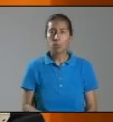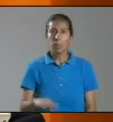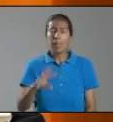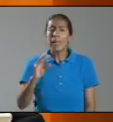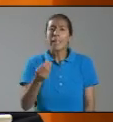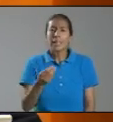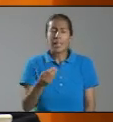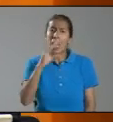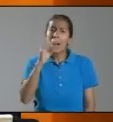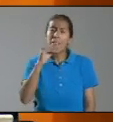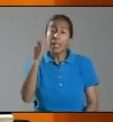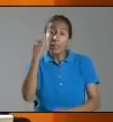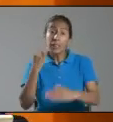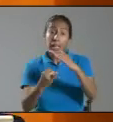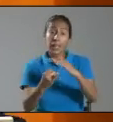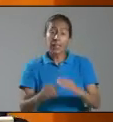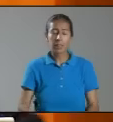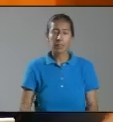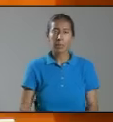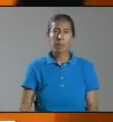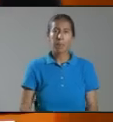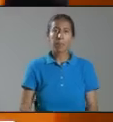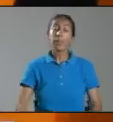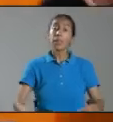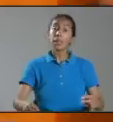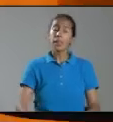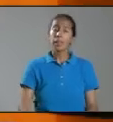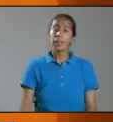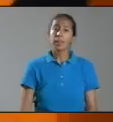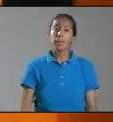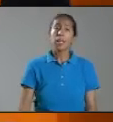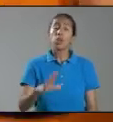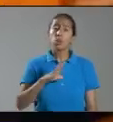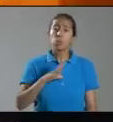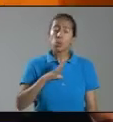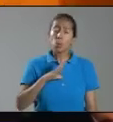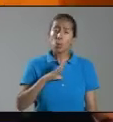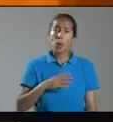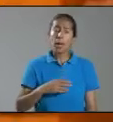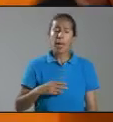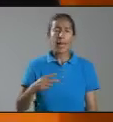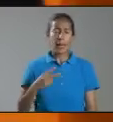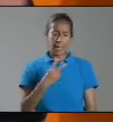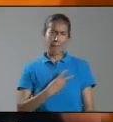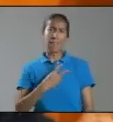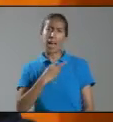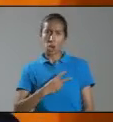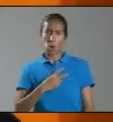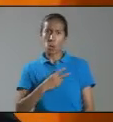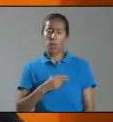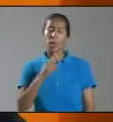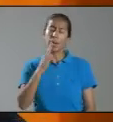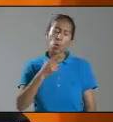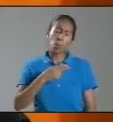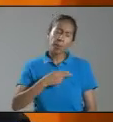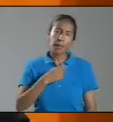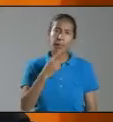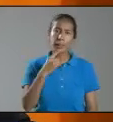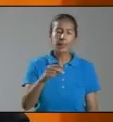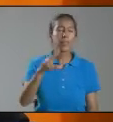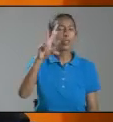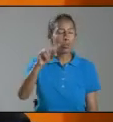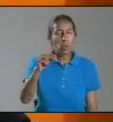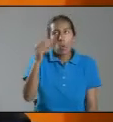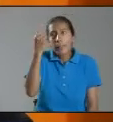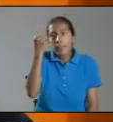No entiendo. Entonces tuvo la hidalguía, tuvo el valor, tuvo la humildad de decir, no